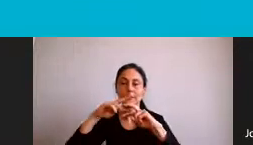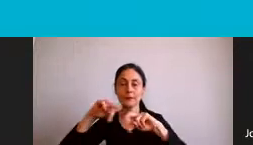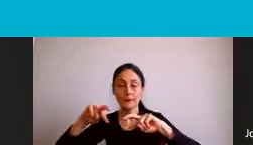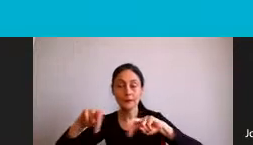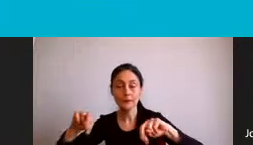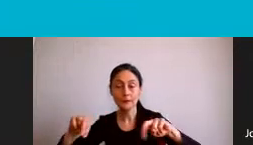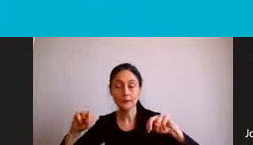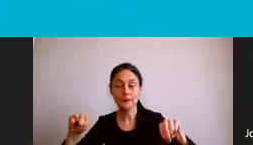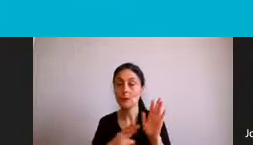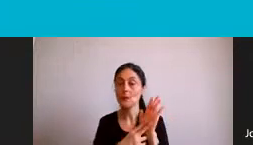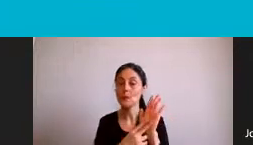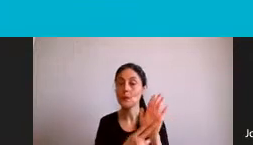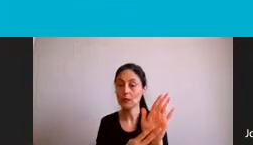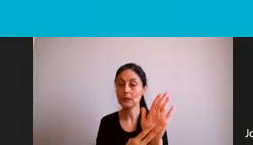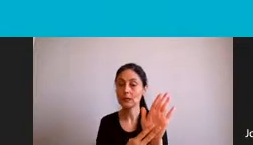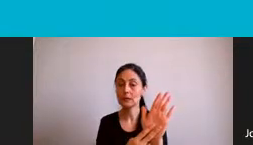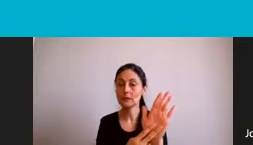entonces que